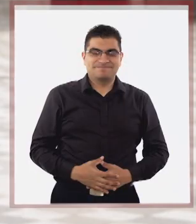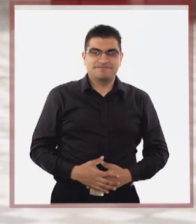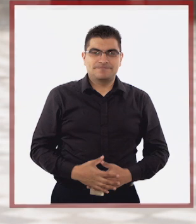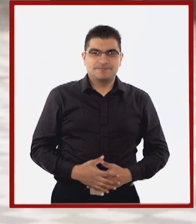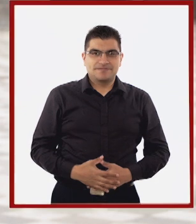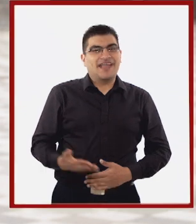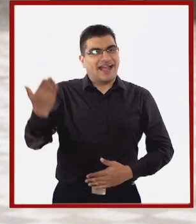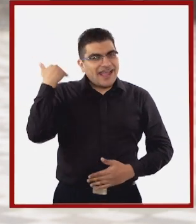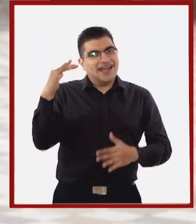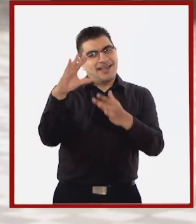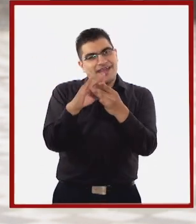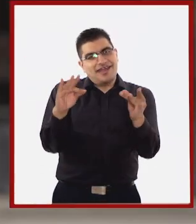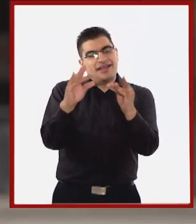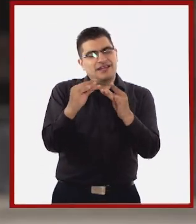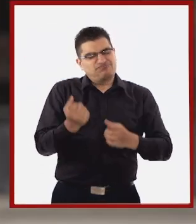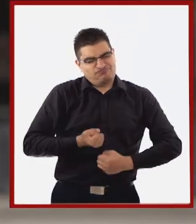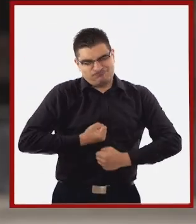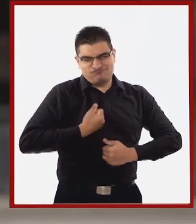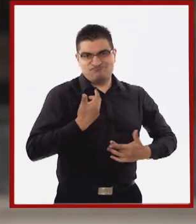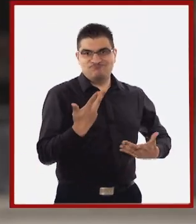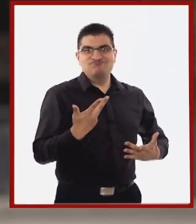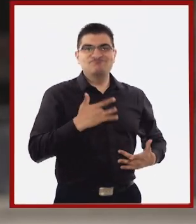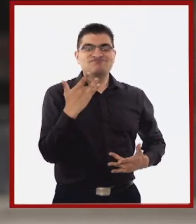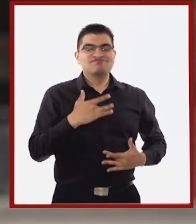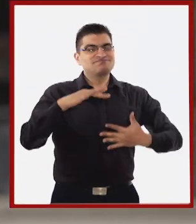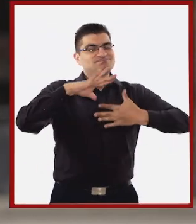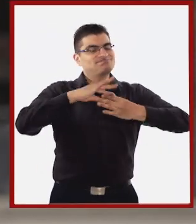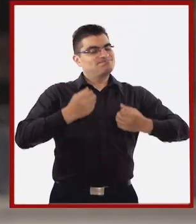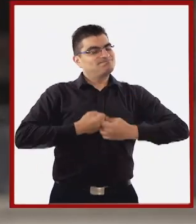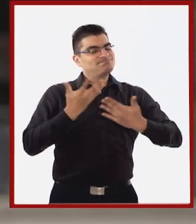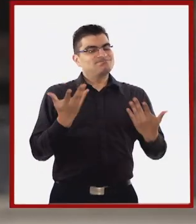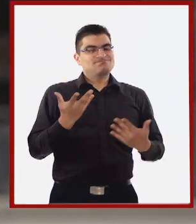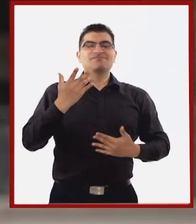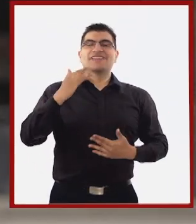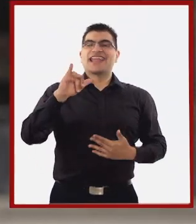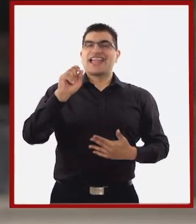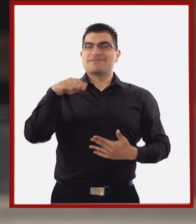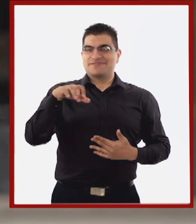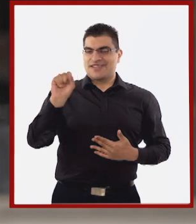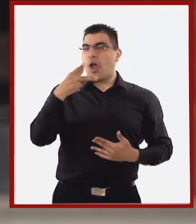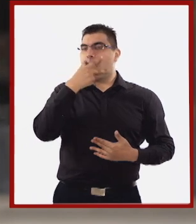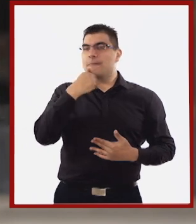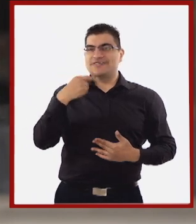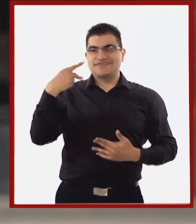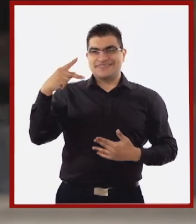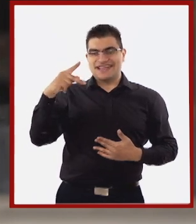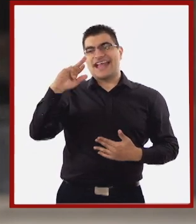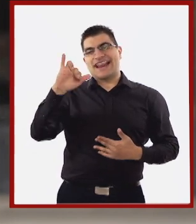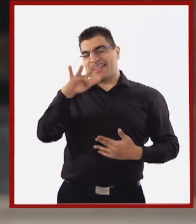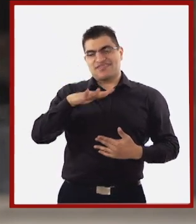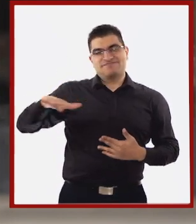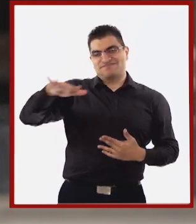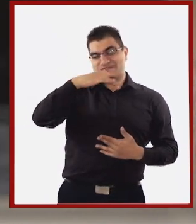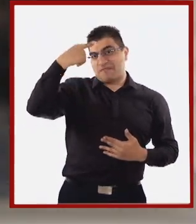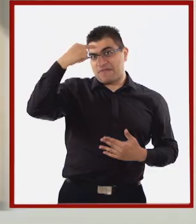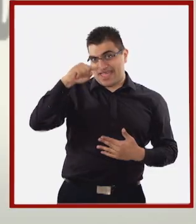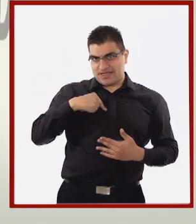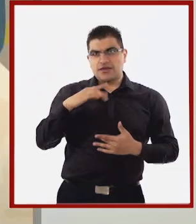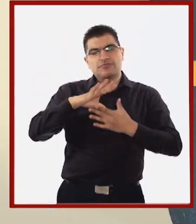Aunque ya les declamamos con mucha pasión, aquí les va un pequeño poema de Yeats, poeta irlandés, para entrar en discusión con nuestro invitado de